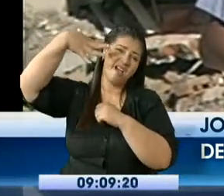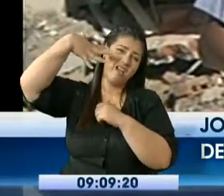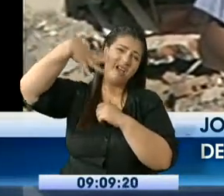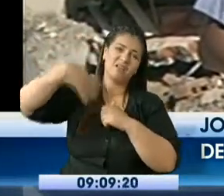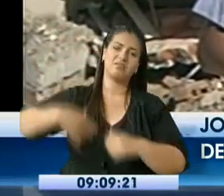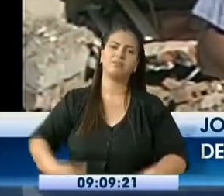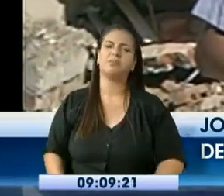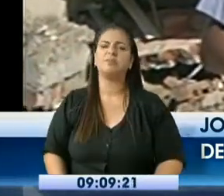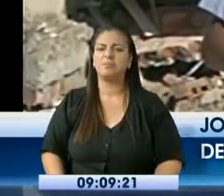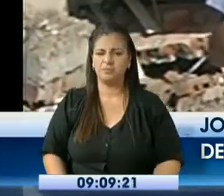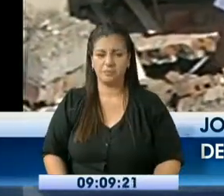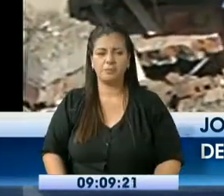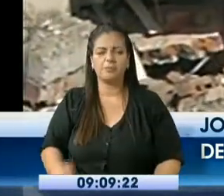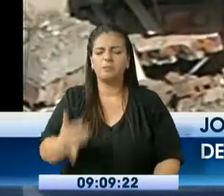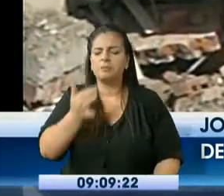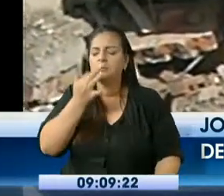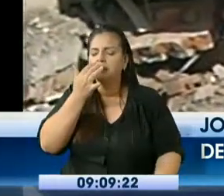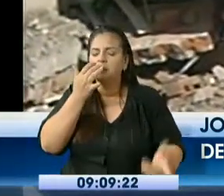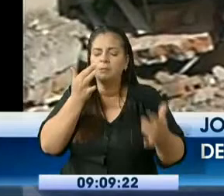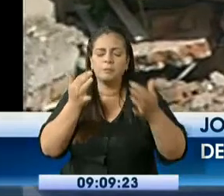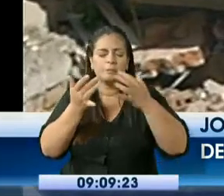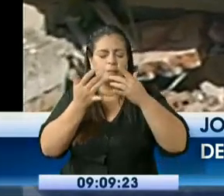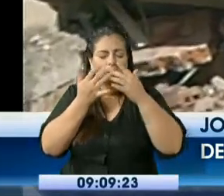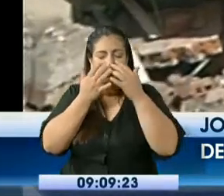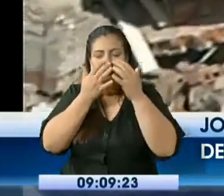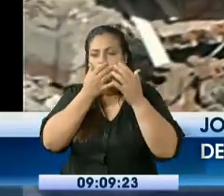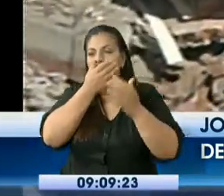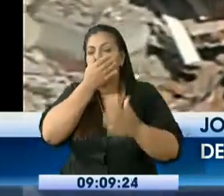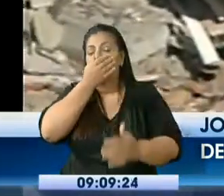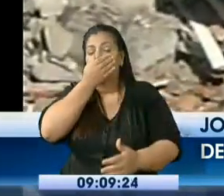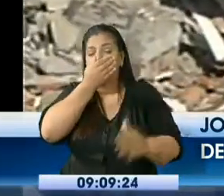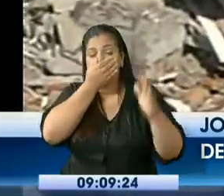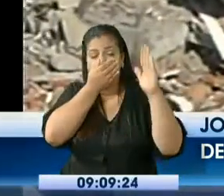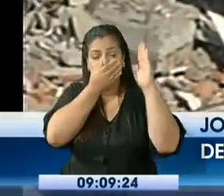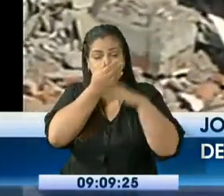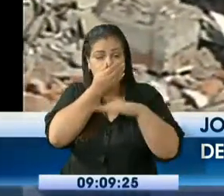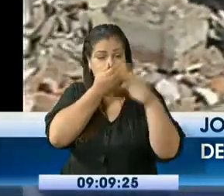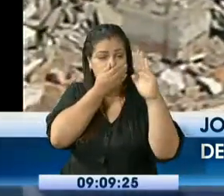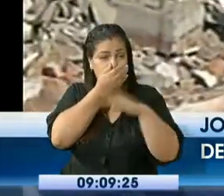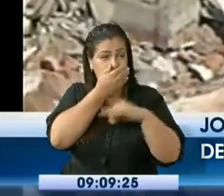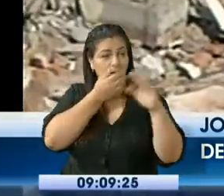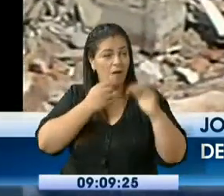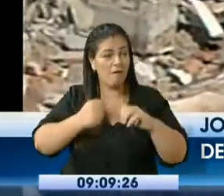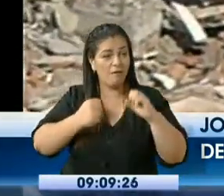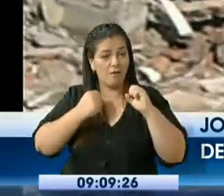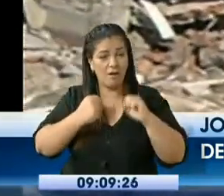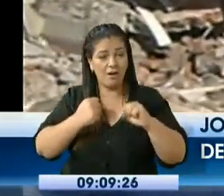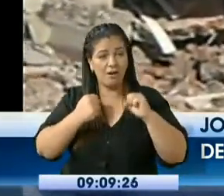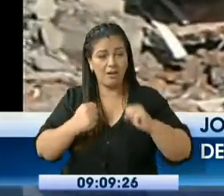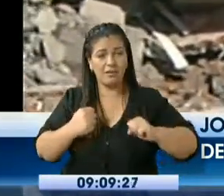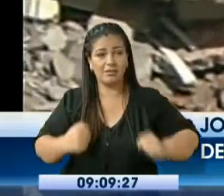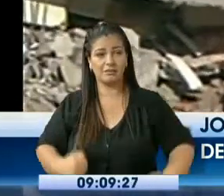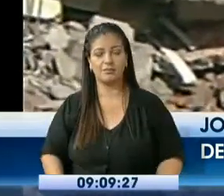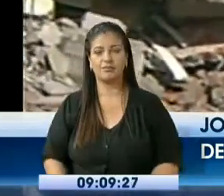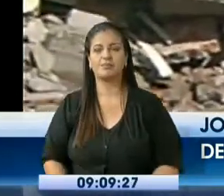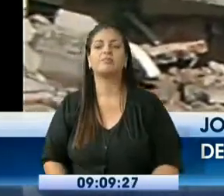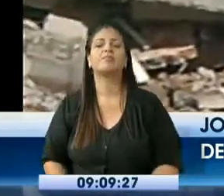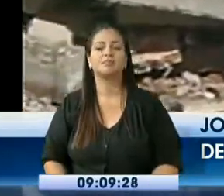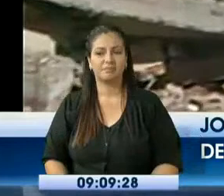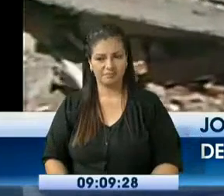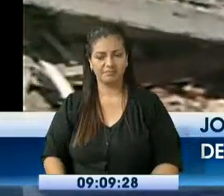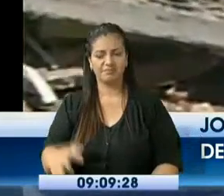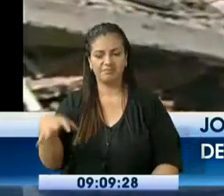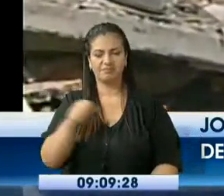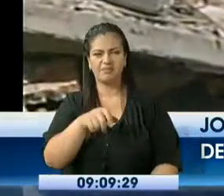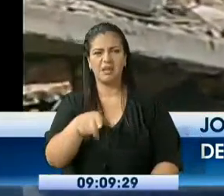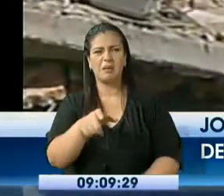eso hace que los olores por acá empiecen también a incrementarse, a hacerse más fuertes, situación que está preocupando mucho